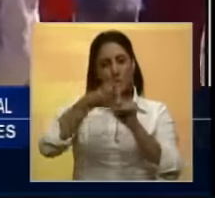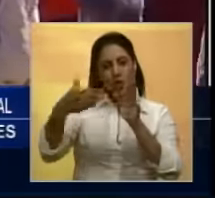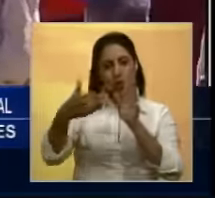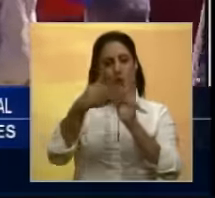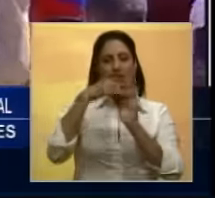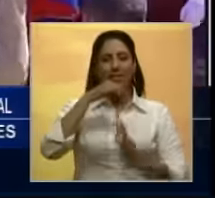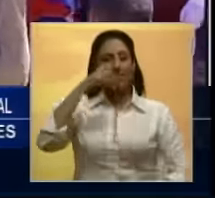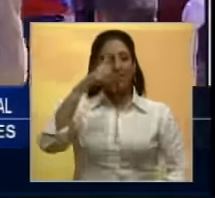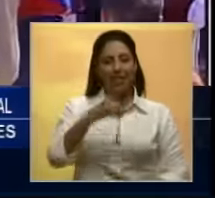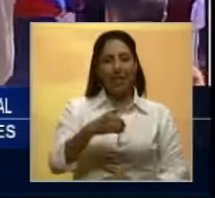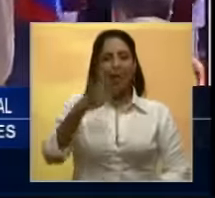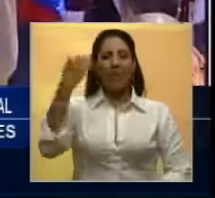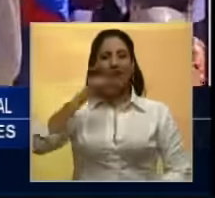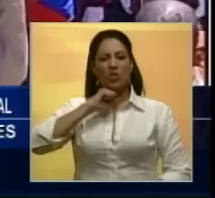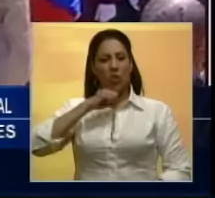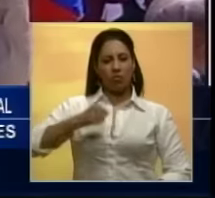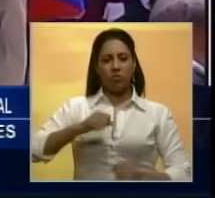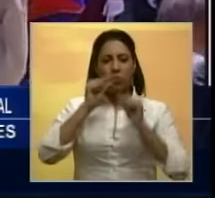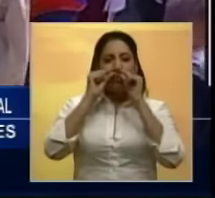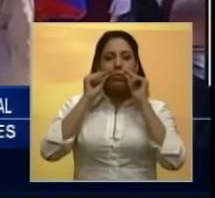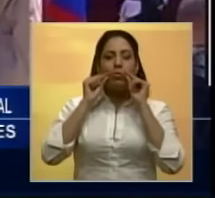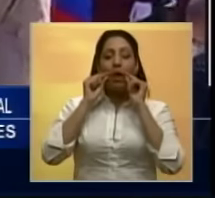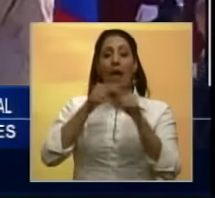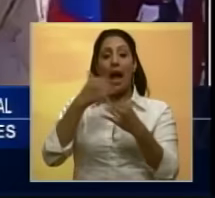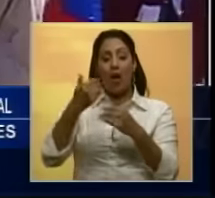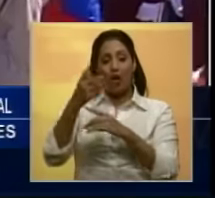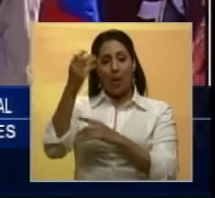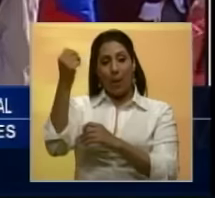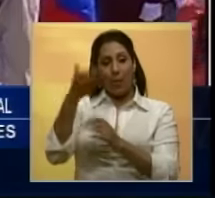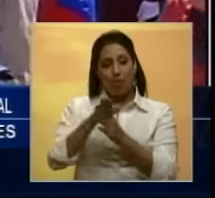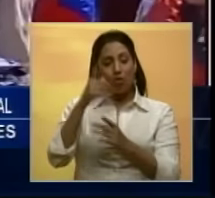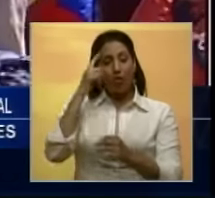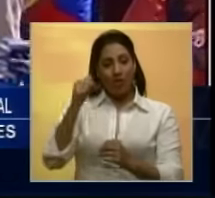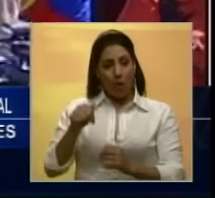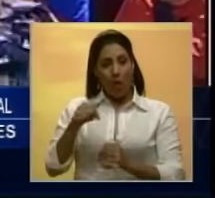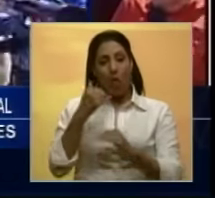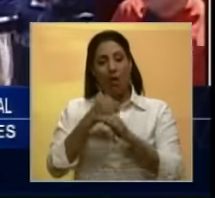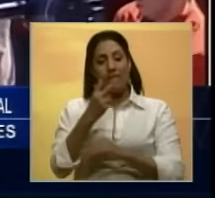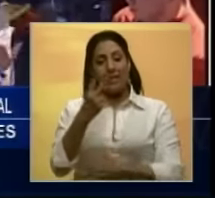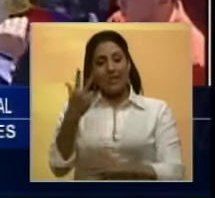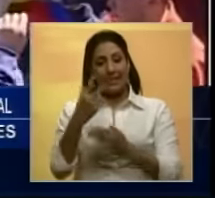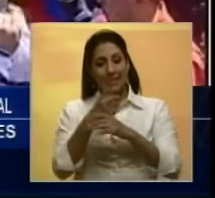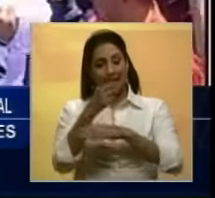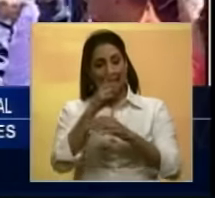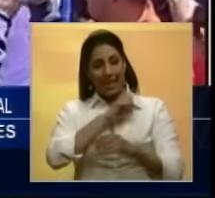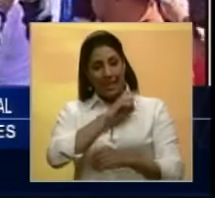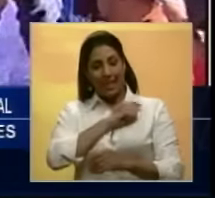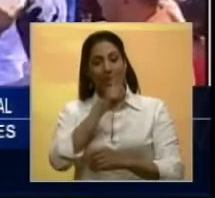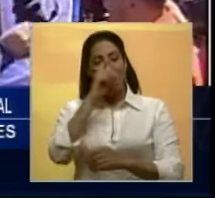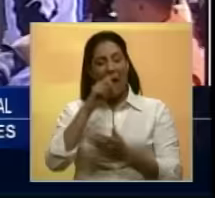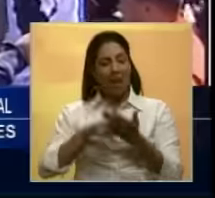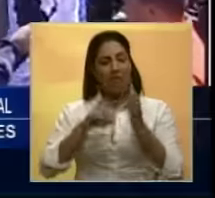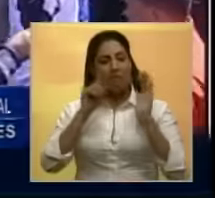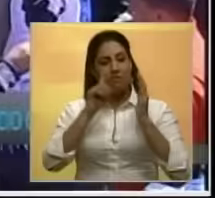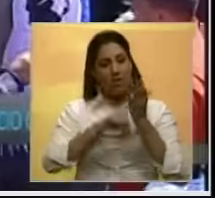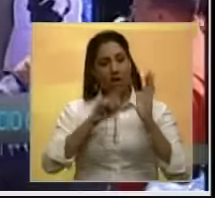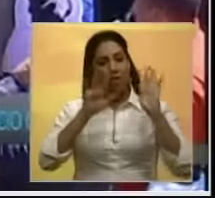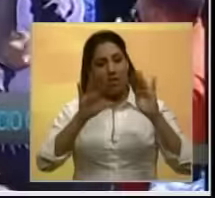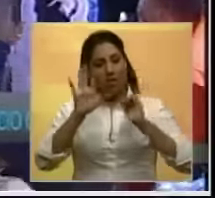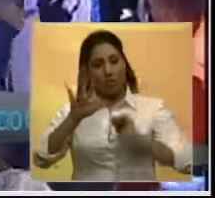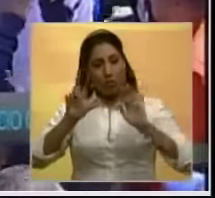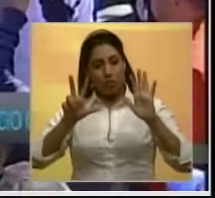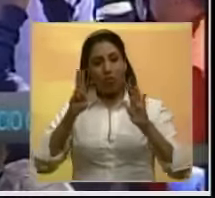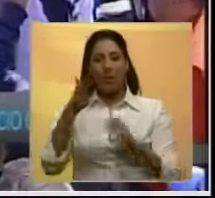la dictadura de Marcos Pérez Jiménez, quien fue derrocado un día como hoy, 23 de enero, pero en el año 1958,